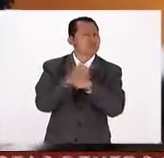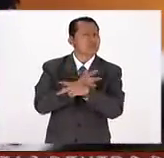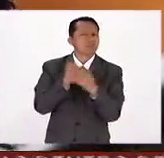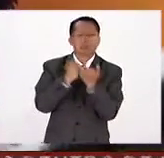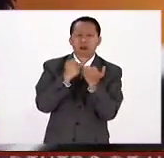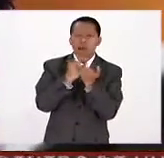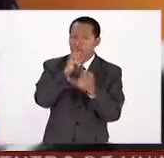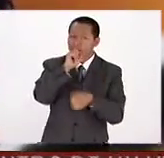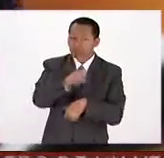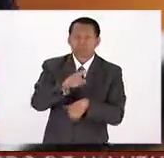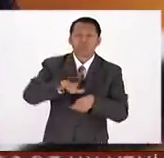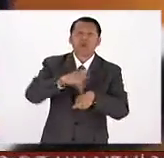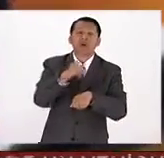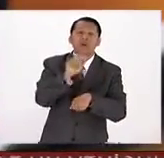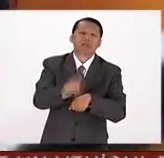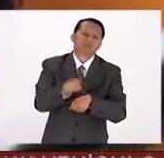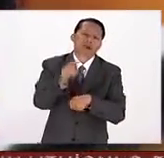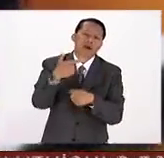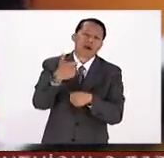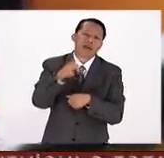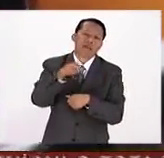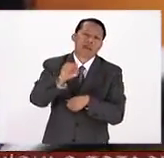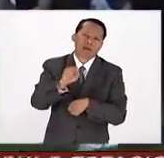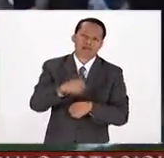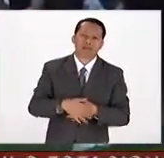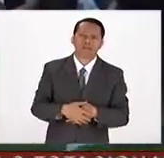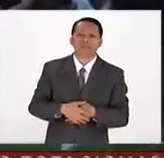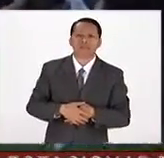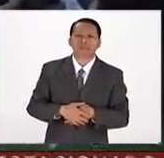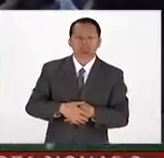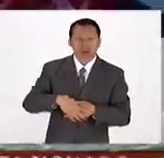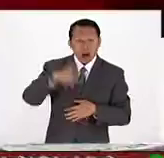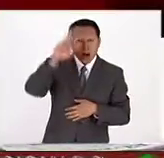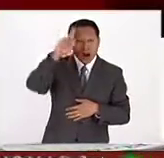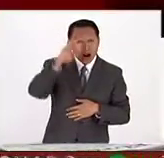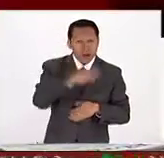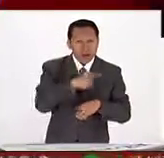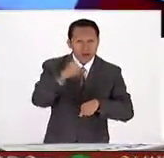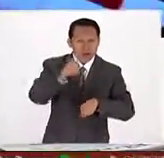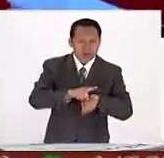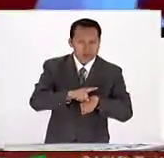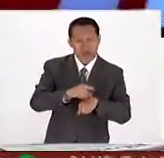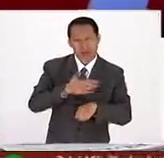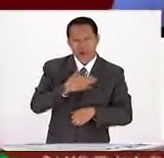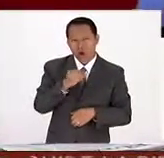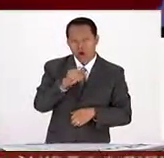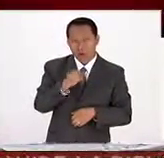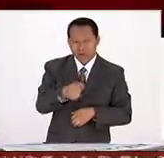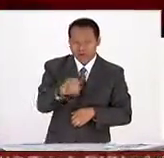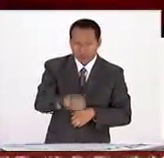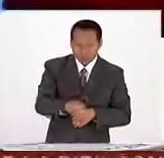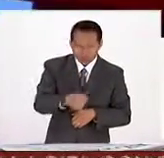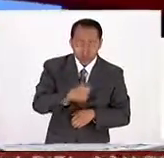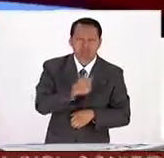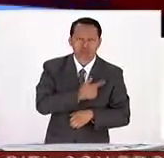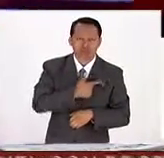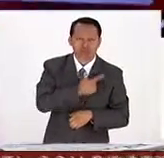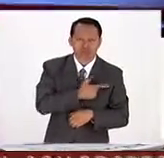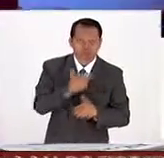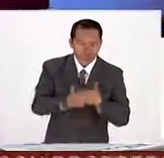ilegal de armamento. Claro. Arlene, muy buenos días. Te saluda con mucho gusto Omar Cepeda Castro. Desde tu punto de